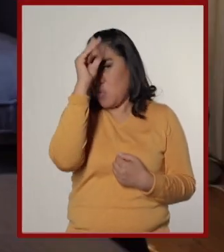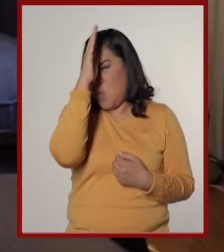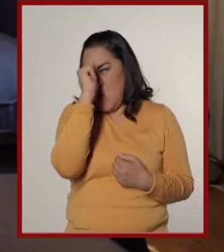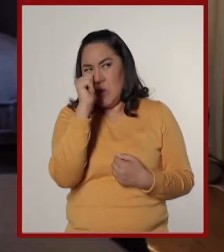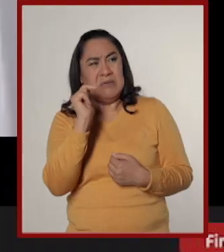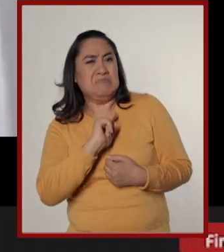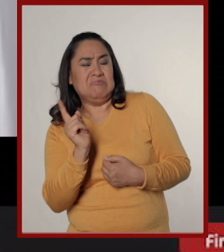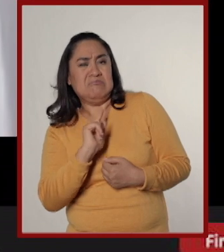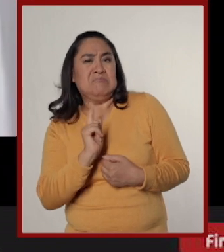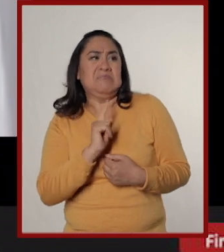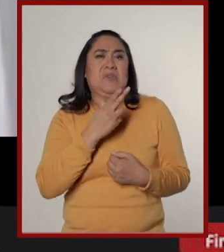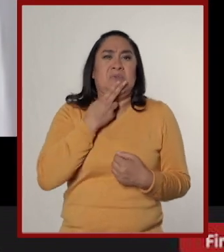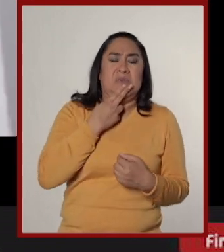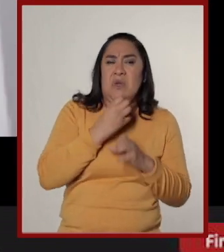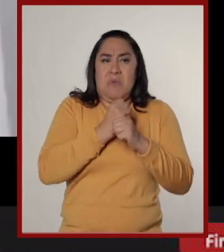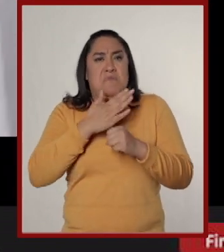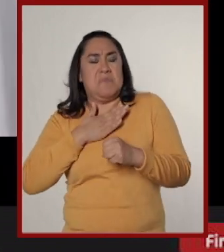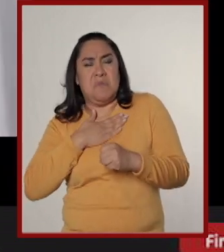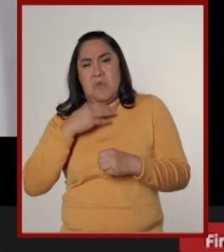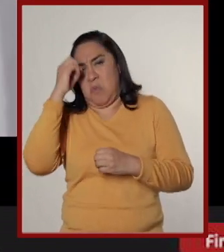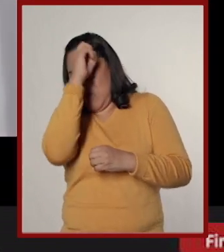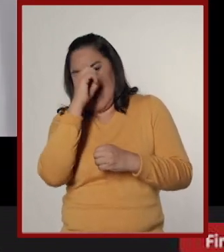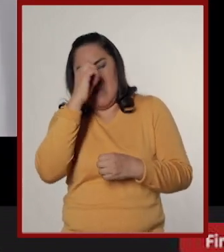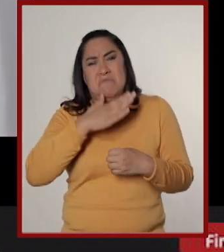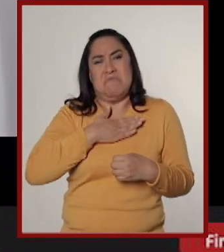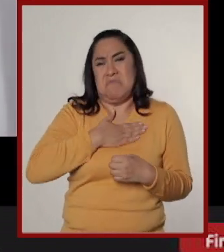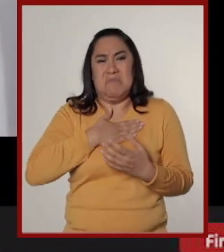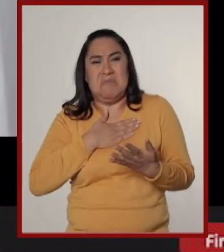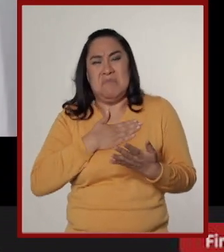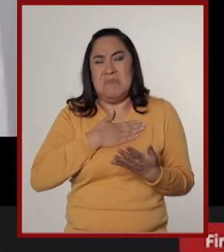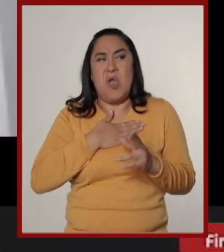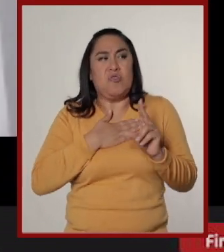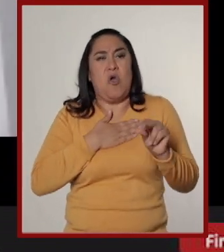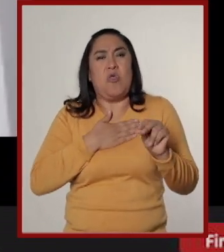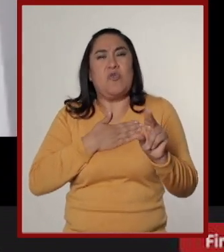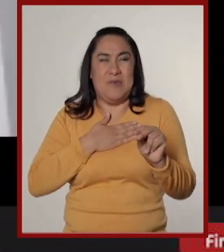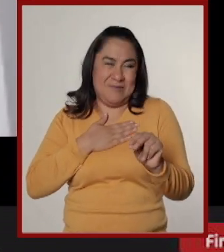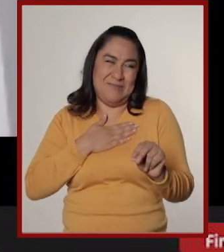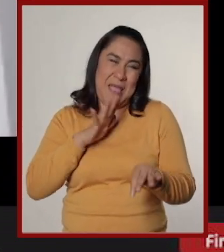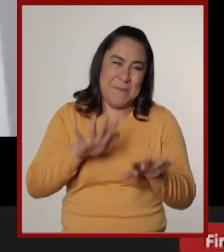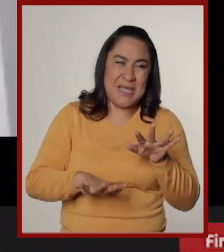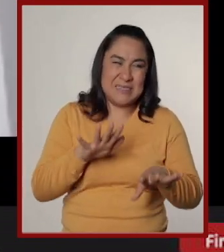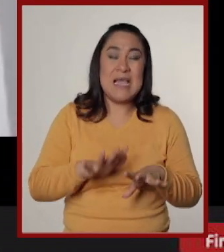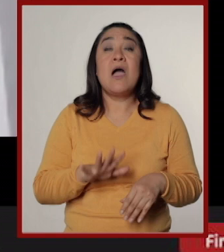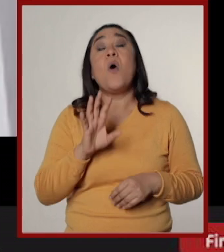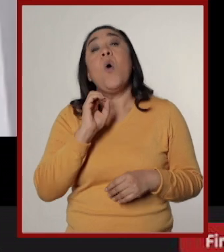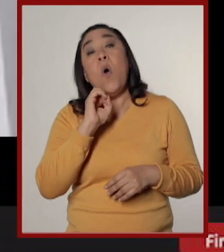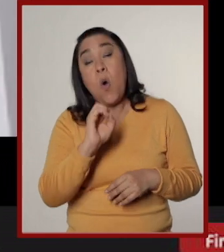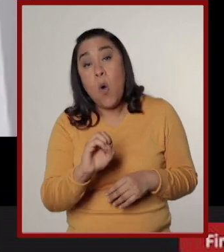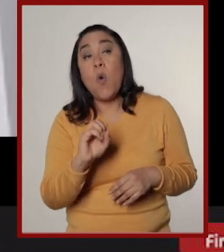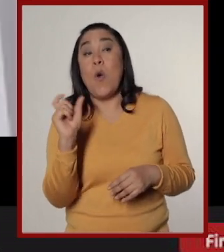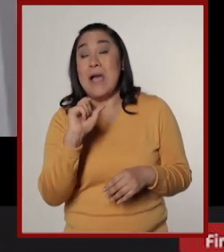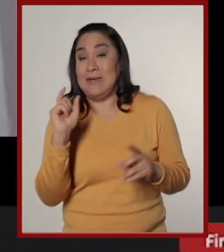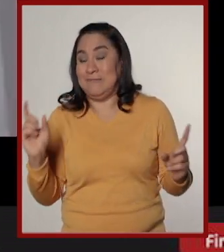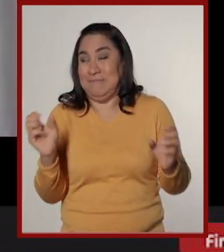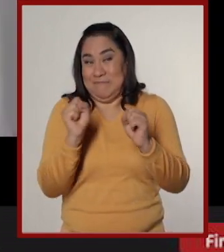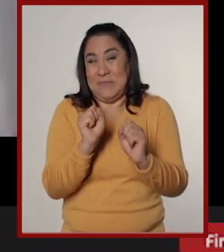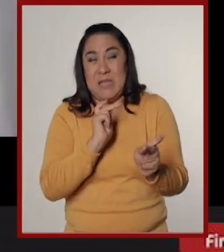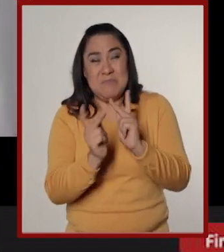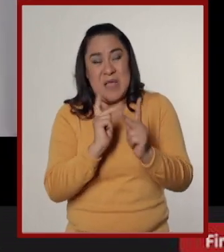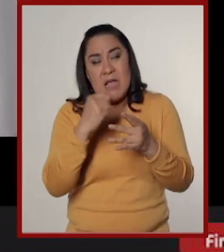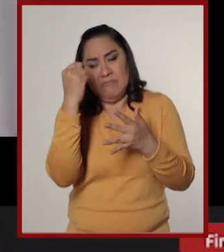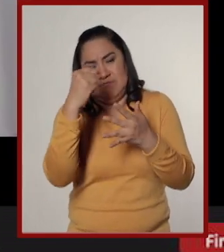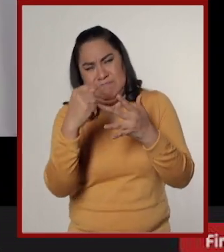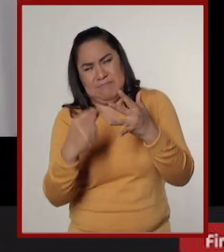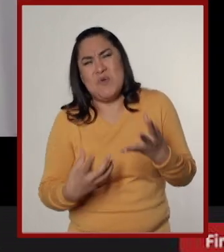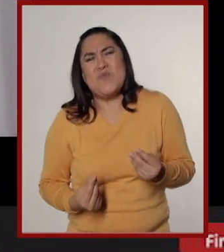con recelo y no sé, no entrega todo lo que puede entregar, etcétera, ¿no? O puede pasar cuando están negociando demasiadas cosas al